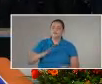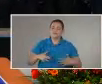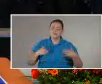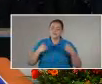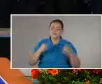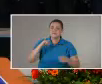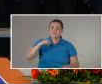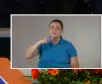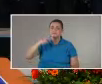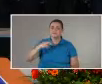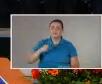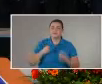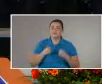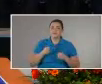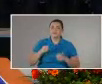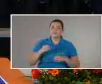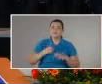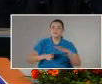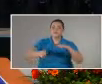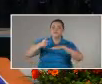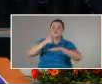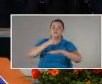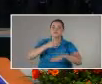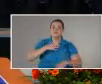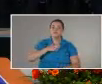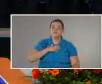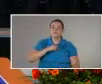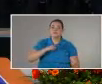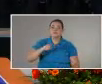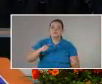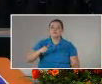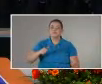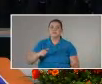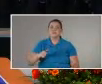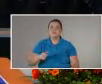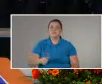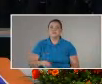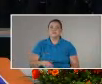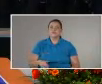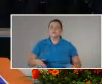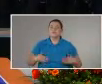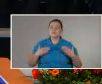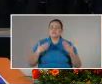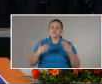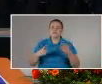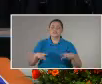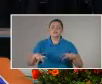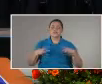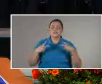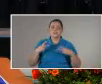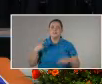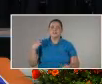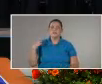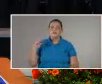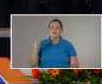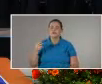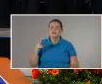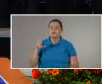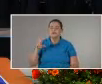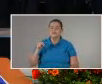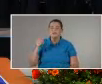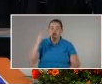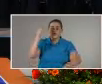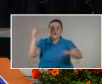Jehová, hiciste subir mi alma del Seol, me diste vida, me diste vida. para que no descendiera a la sepultura.